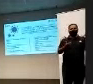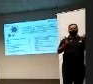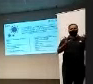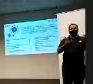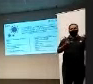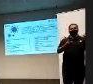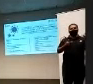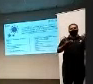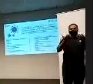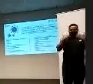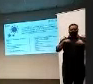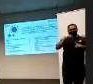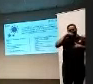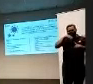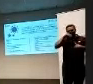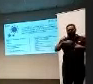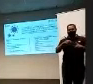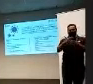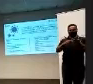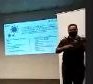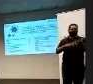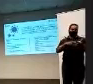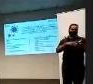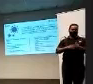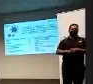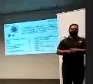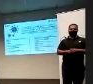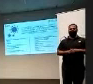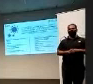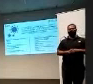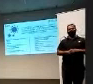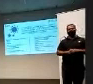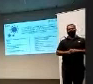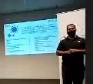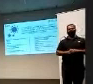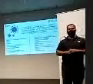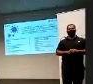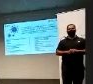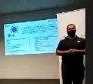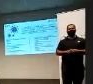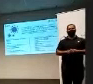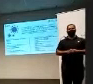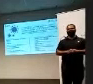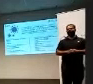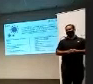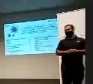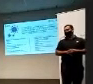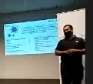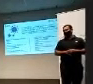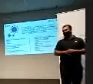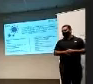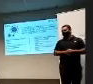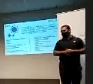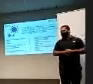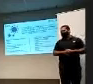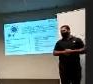Otros síntomas también, pero que no fueron menos frecuentes, era con respecto a la pérdida del gusto o el olfato, o también